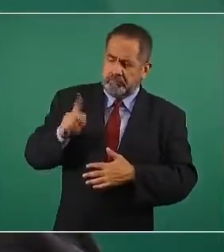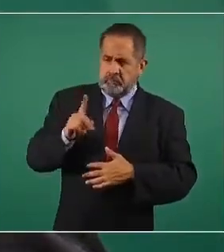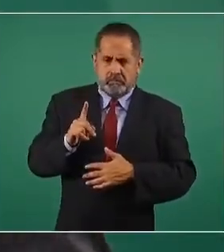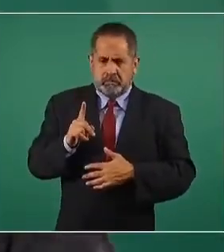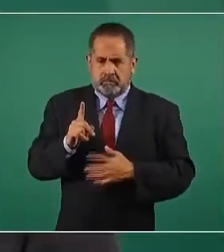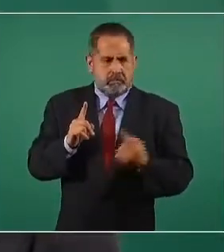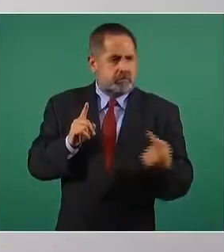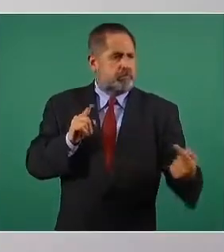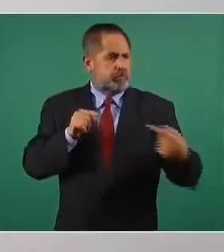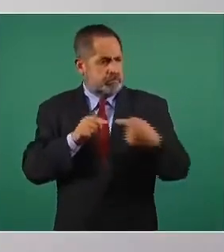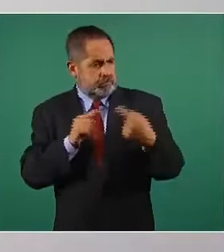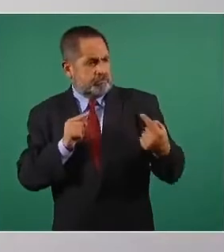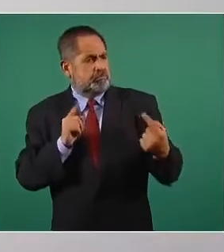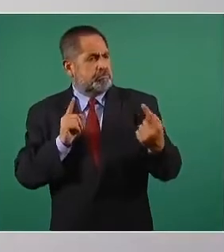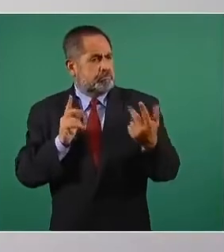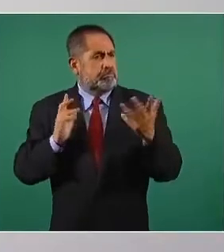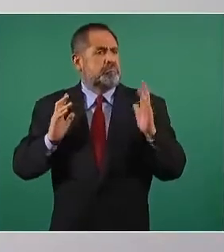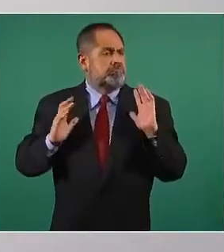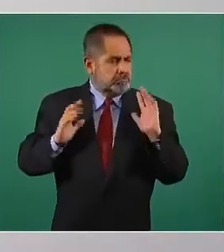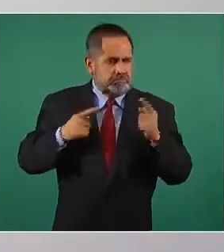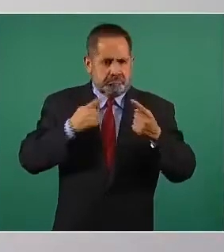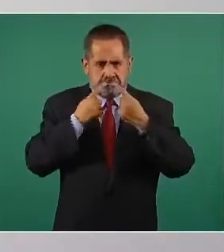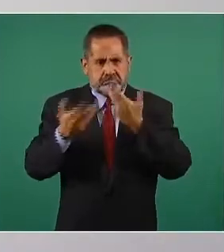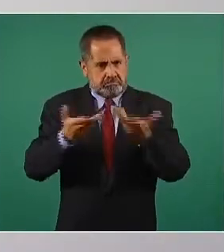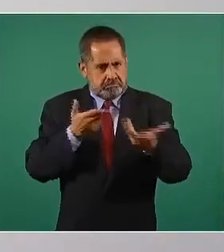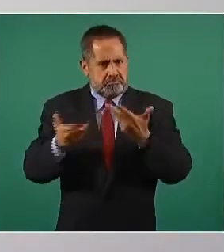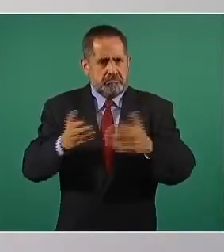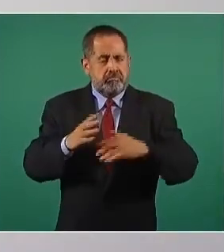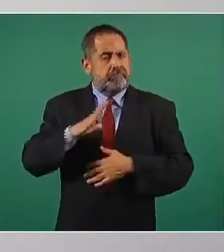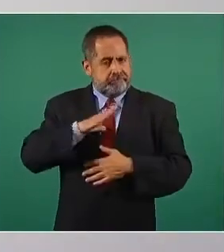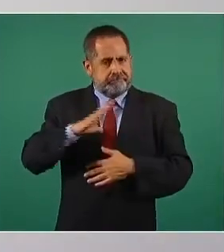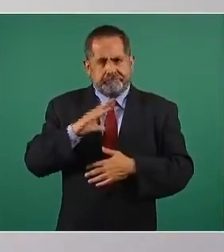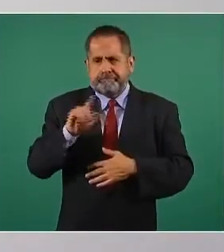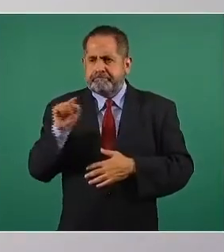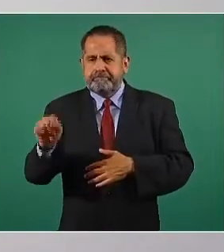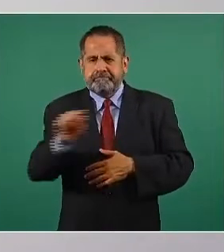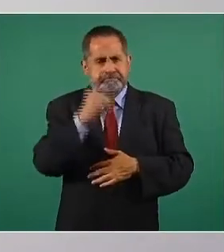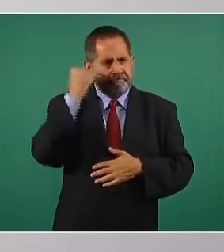Hay muchas formas